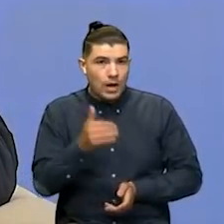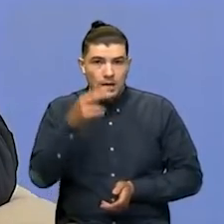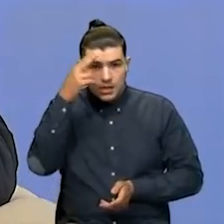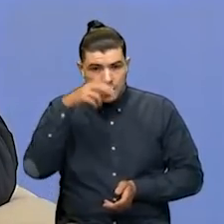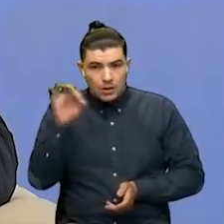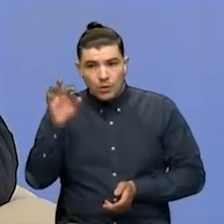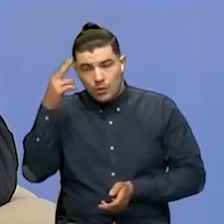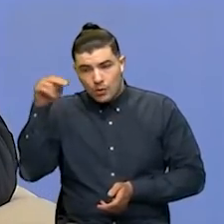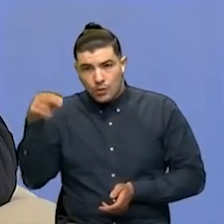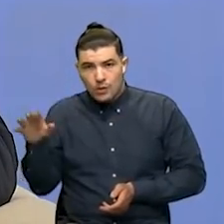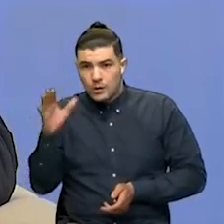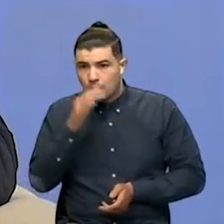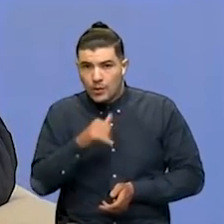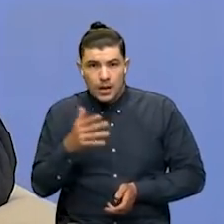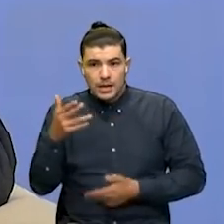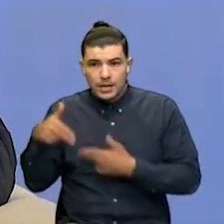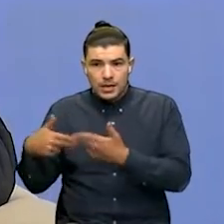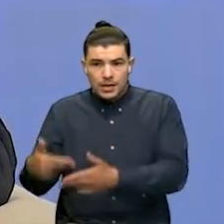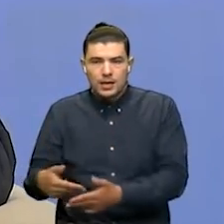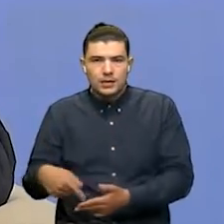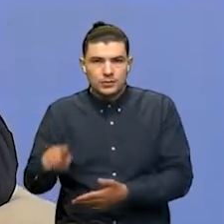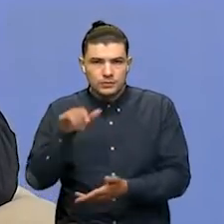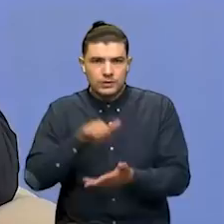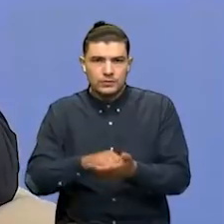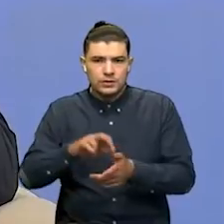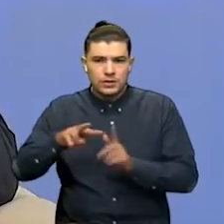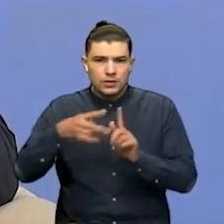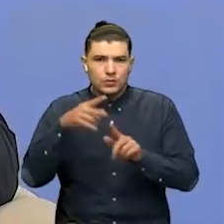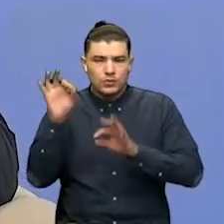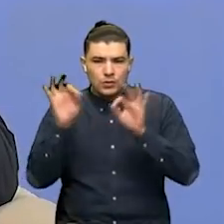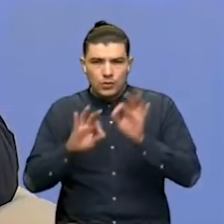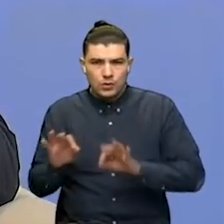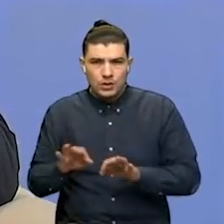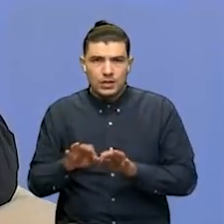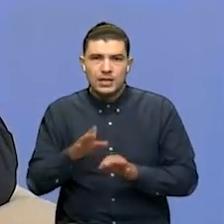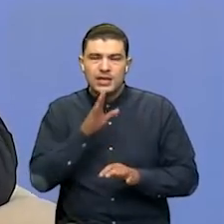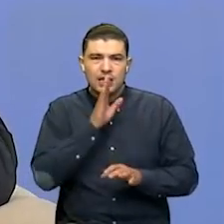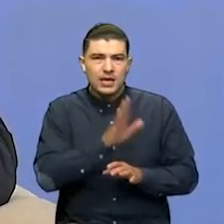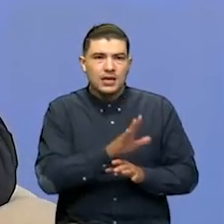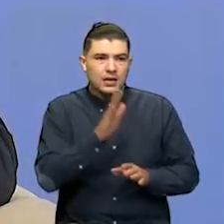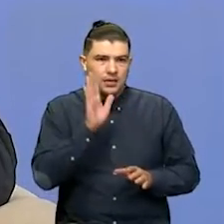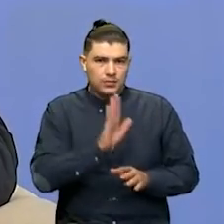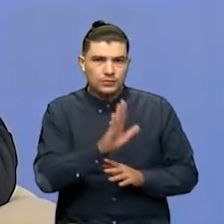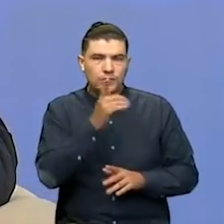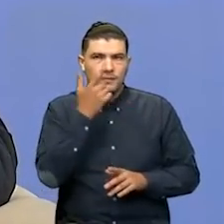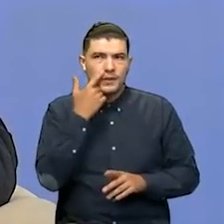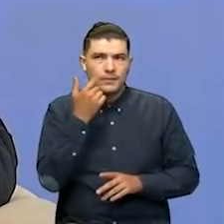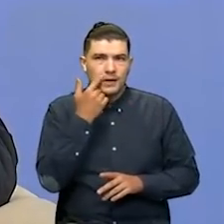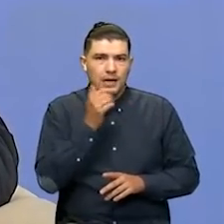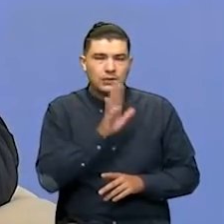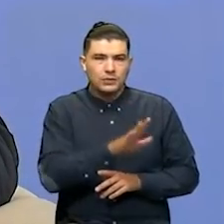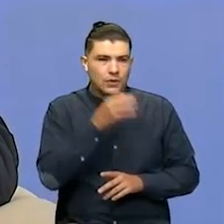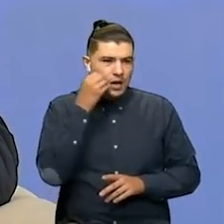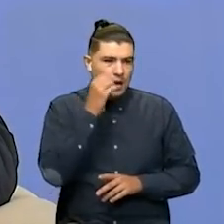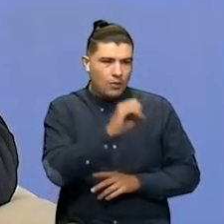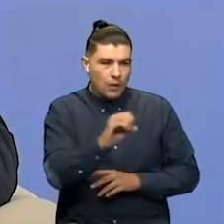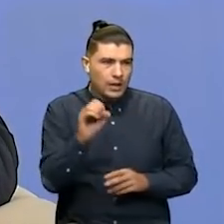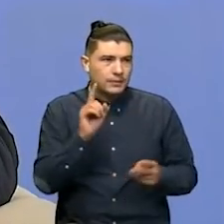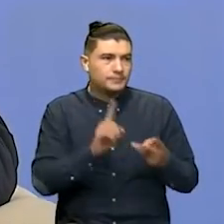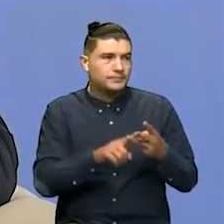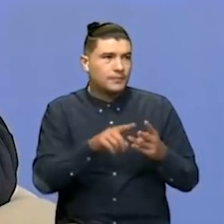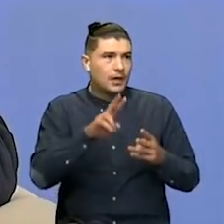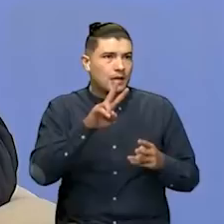nietos, bisnietos, no hay descendientes, están en segundo orden los ascendientes. ¿Quiénes son los ascendientes? Los padres, los abuelos,